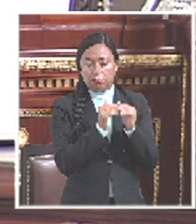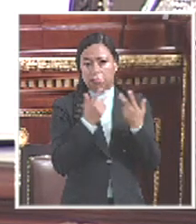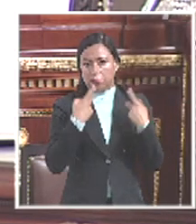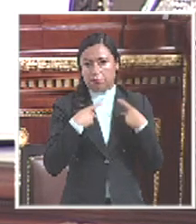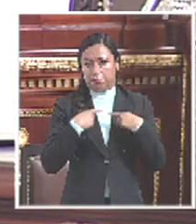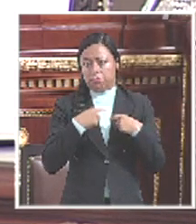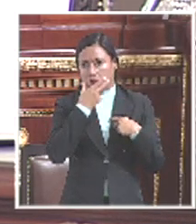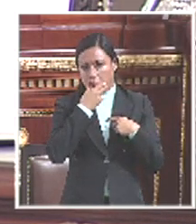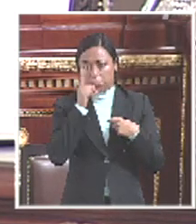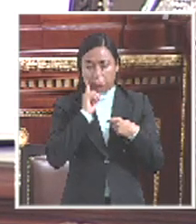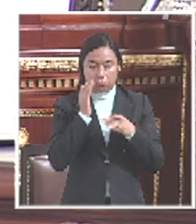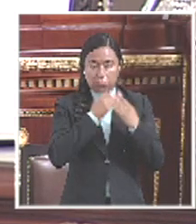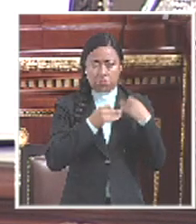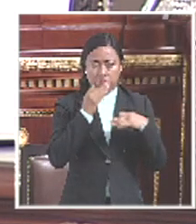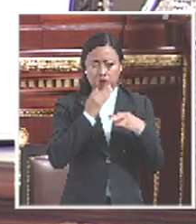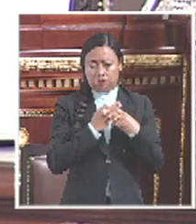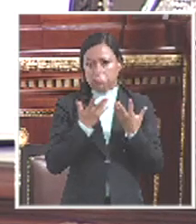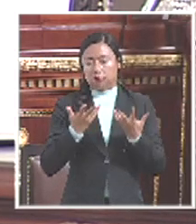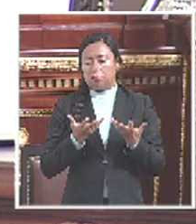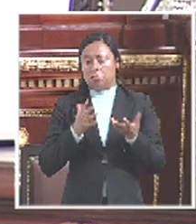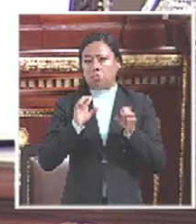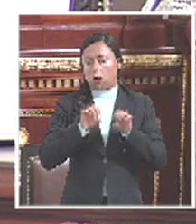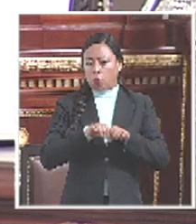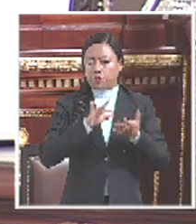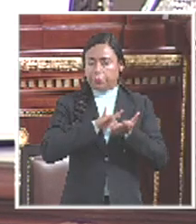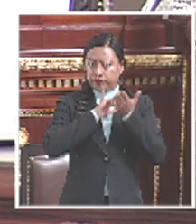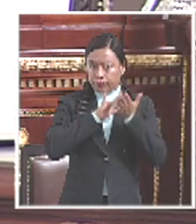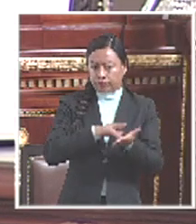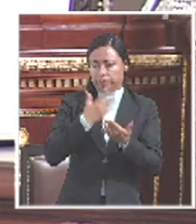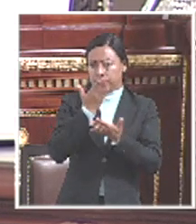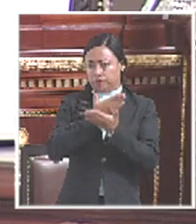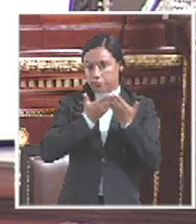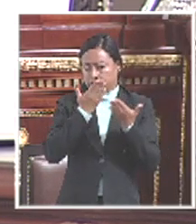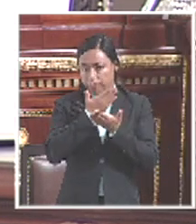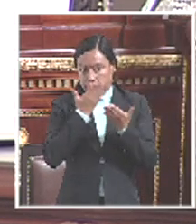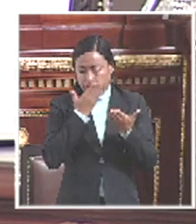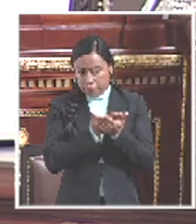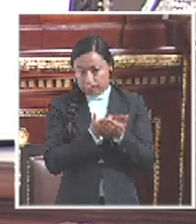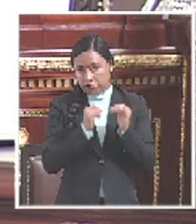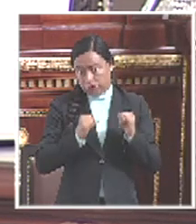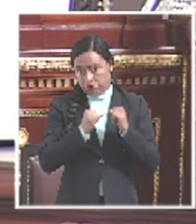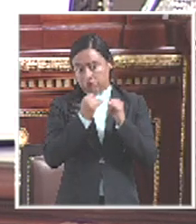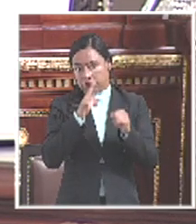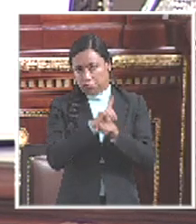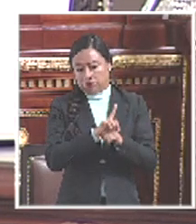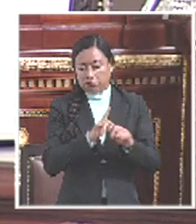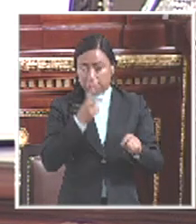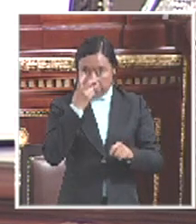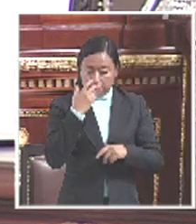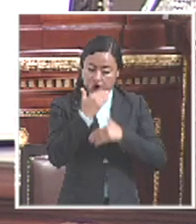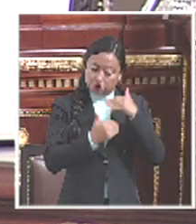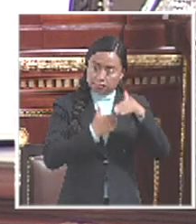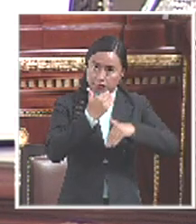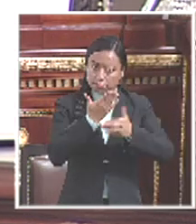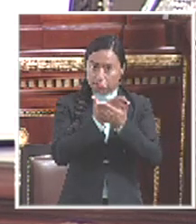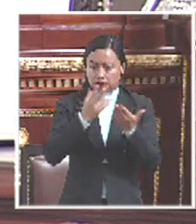una instancia de observación, apoyo y colaboración institucional en dicho proceso, se concede el uso de la tribuna